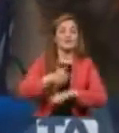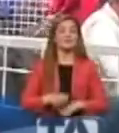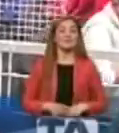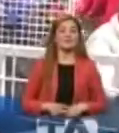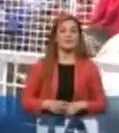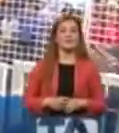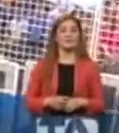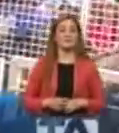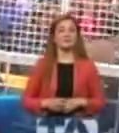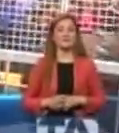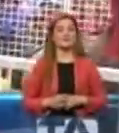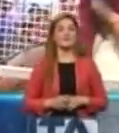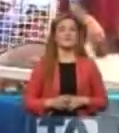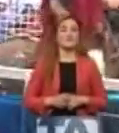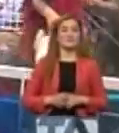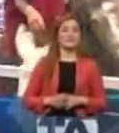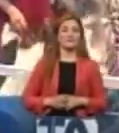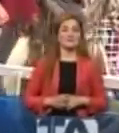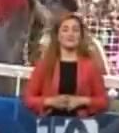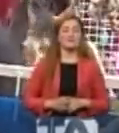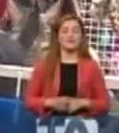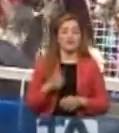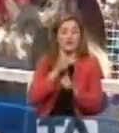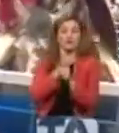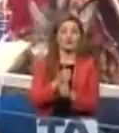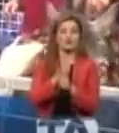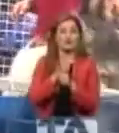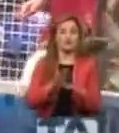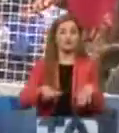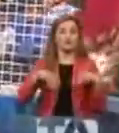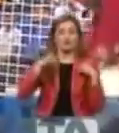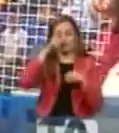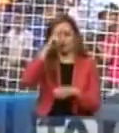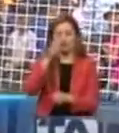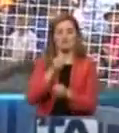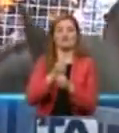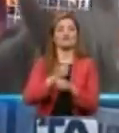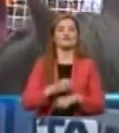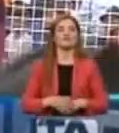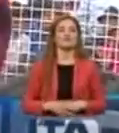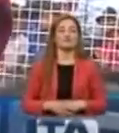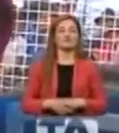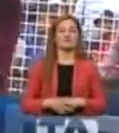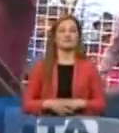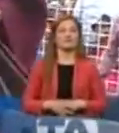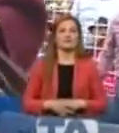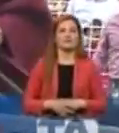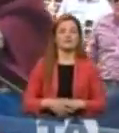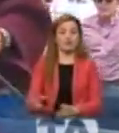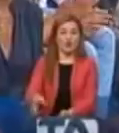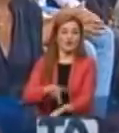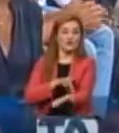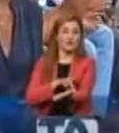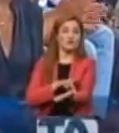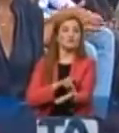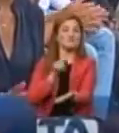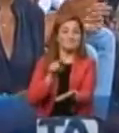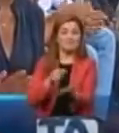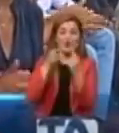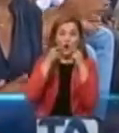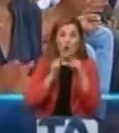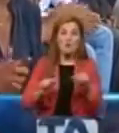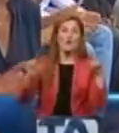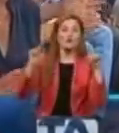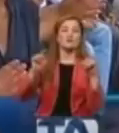autoridades. Si este chagra le está aceptando, le prometo serle fiel. La tradición chacarrera convocó